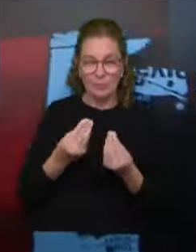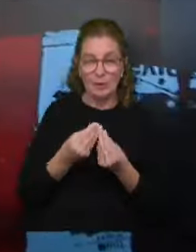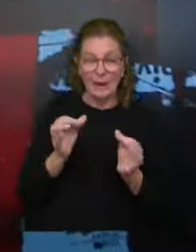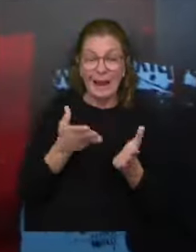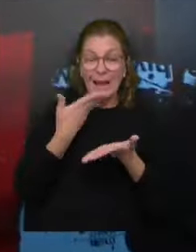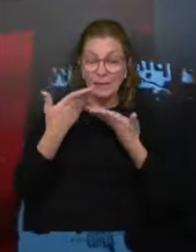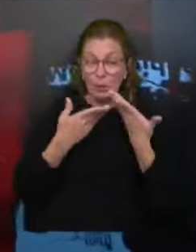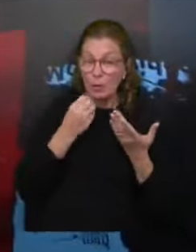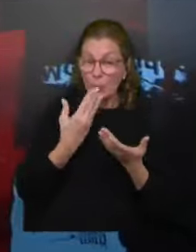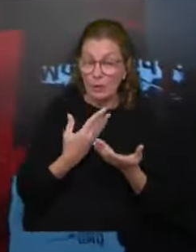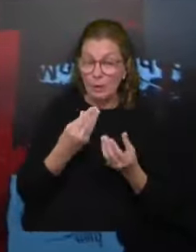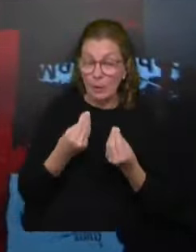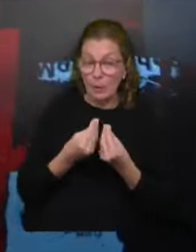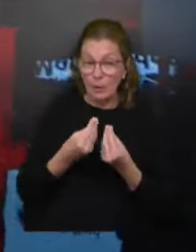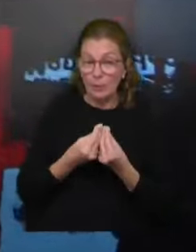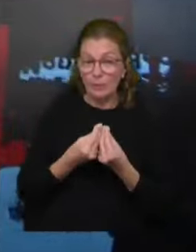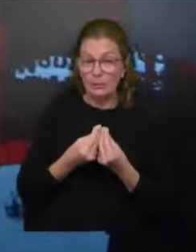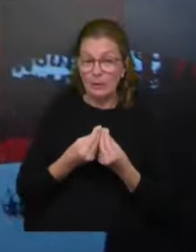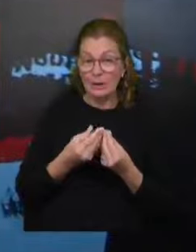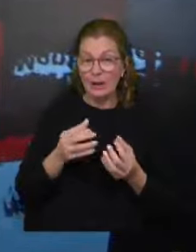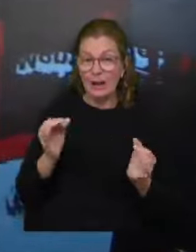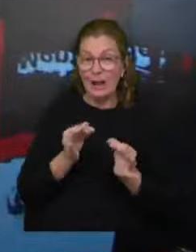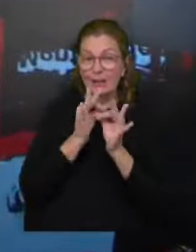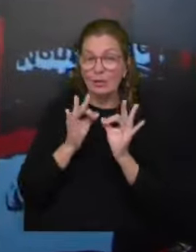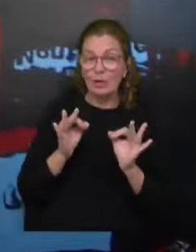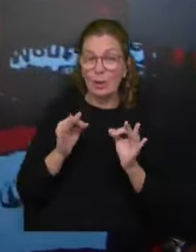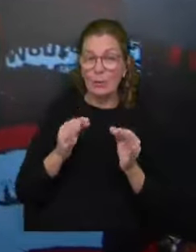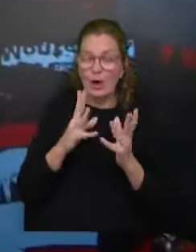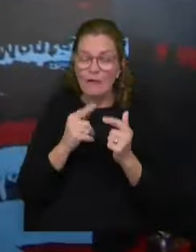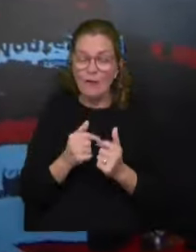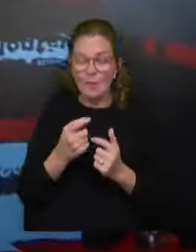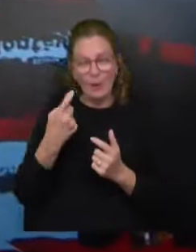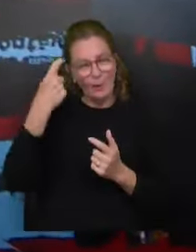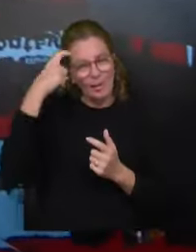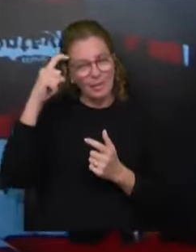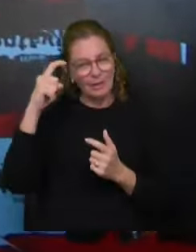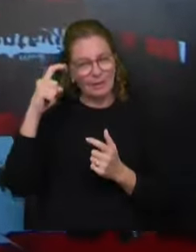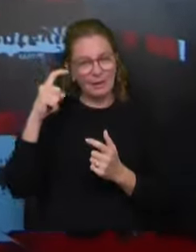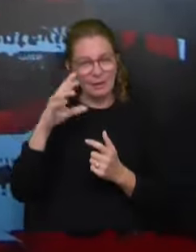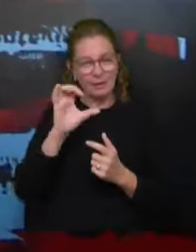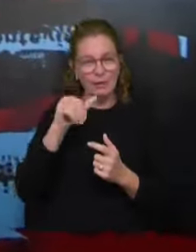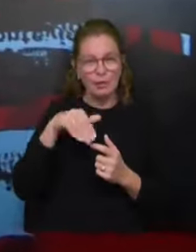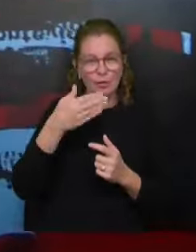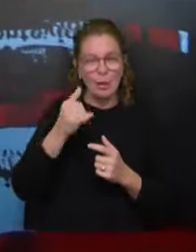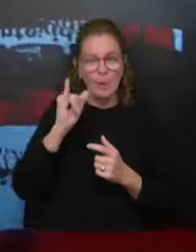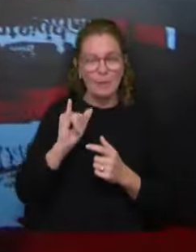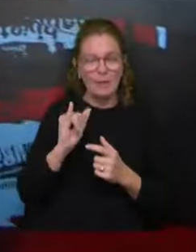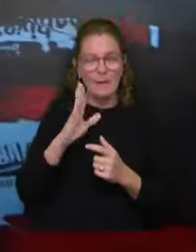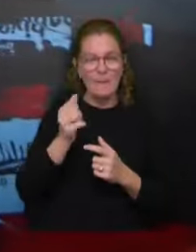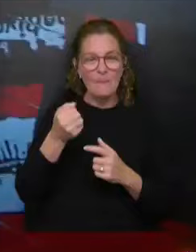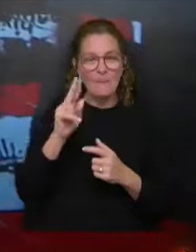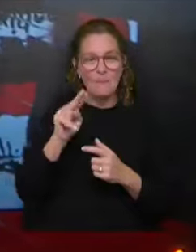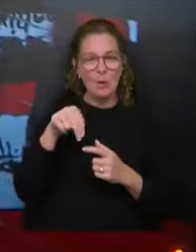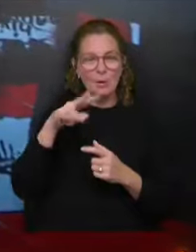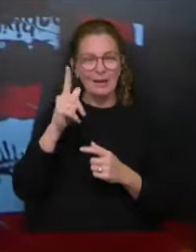canciones, por momentos hay mucha ironía en sus canciones. Hay como un estilo inventado que se llama el zombie punk. Que después le vamos a preguntar. A ver, sí, para